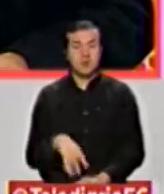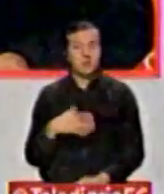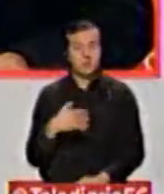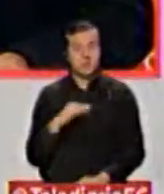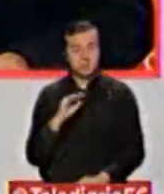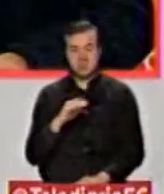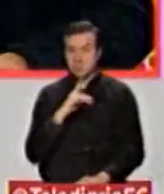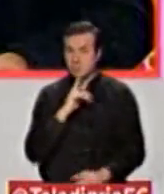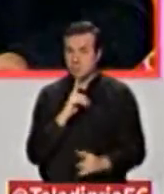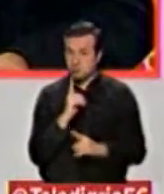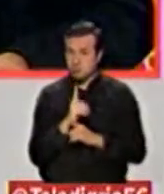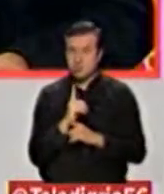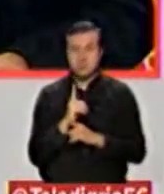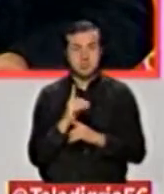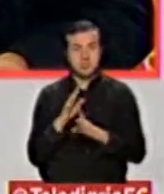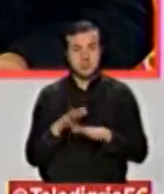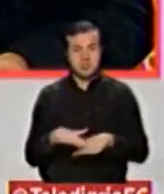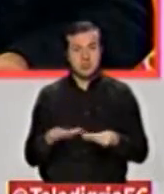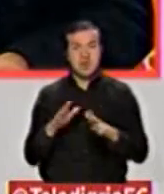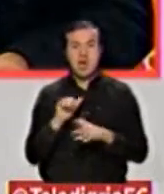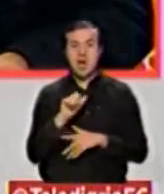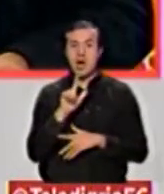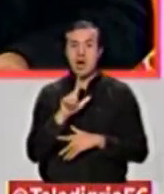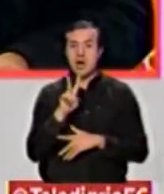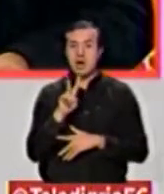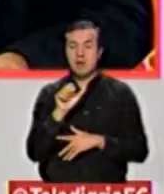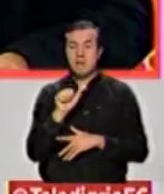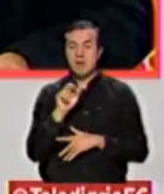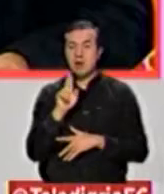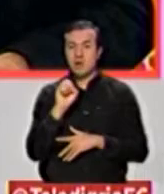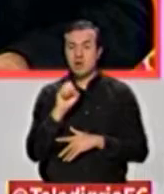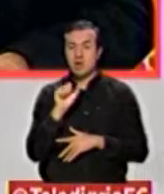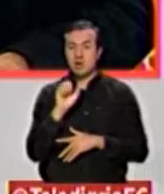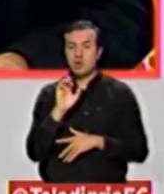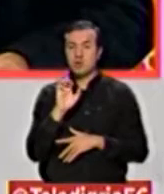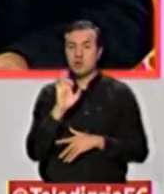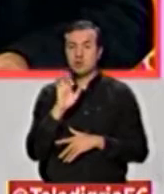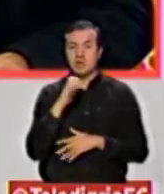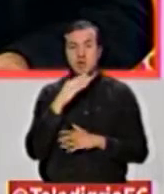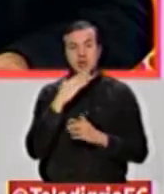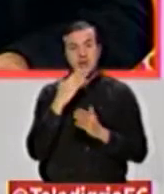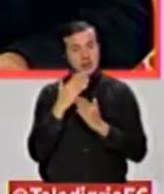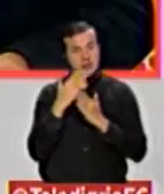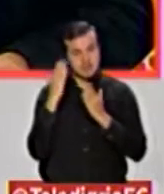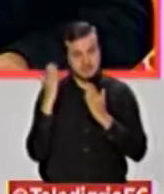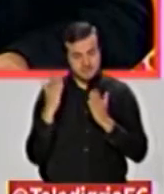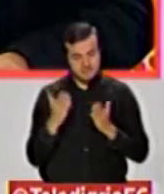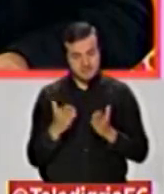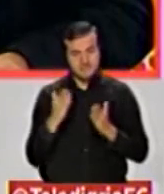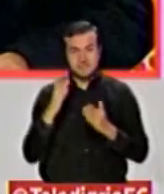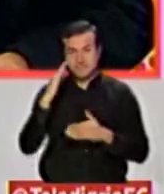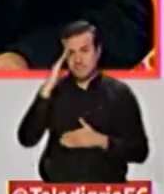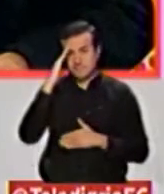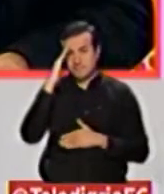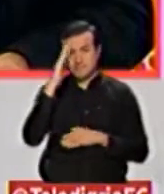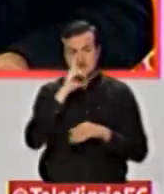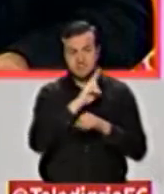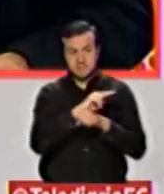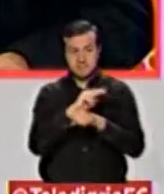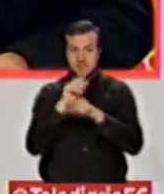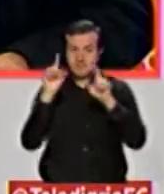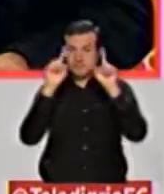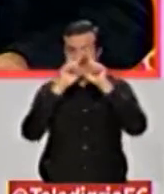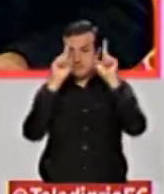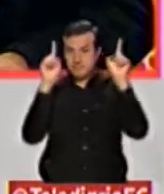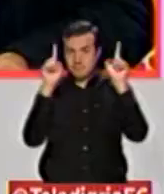respuesta en estas circunstancias. Álvaro Acosta, gracias por estar aquí, Intendente Nacional de Planificación, Tecnología y